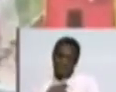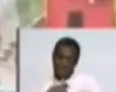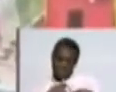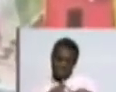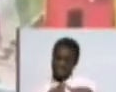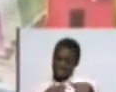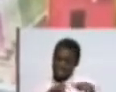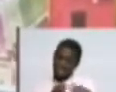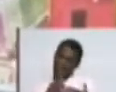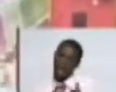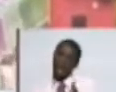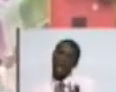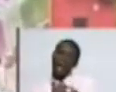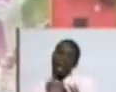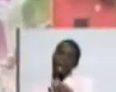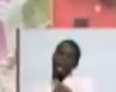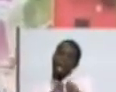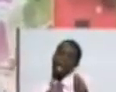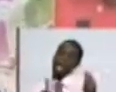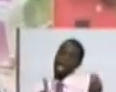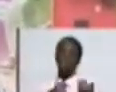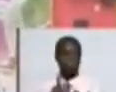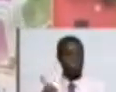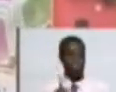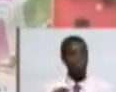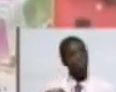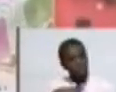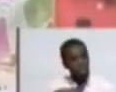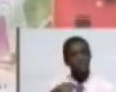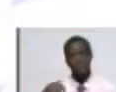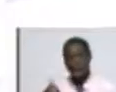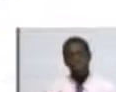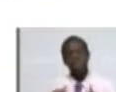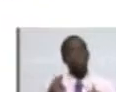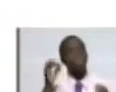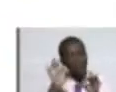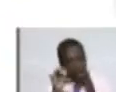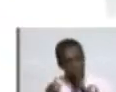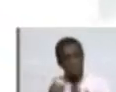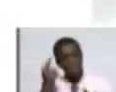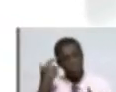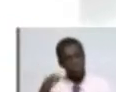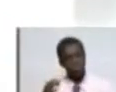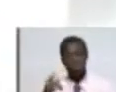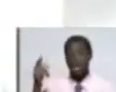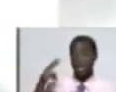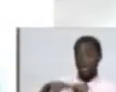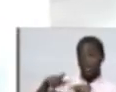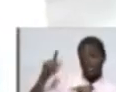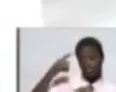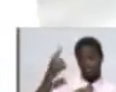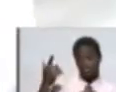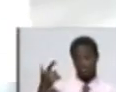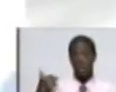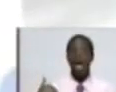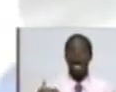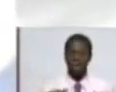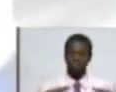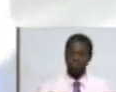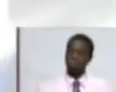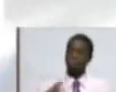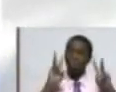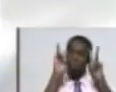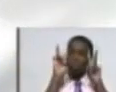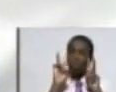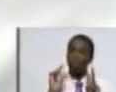dicen ellos. No, nuestros niños tienen familia, nuestros niños tienen educación. Ustedes pueden observar en la foto que el niño muestra su uniforme bien